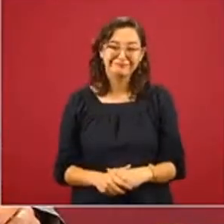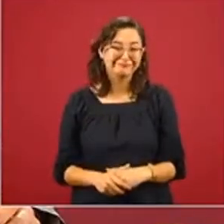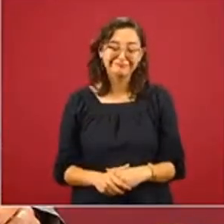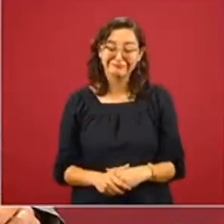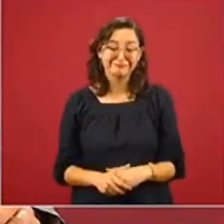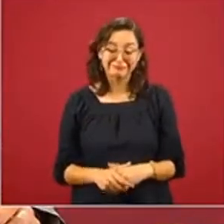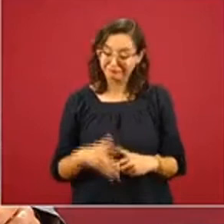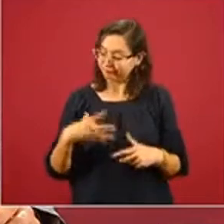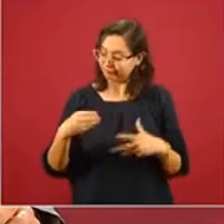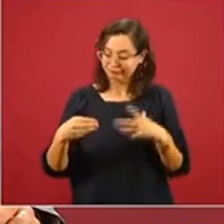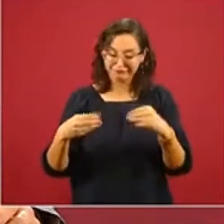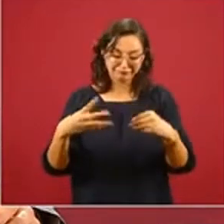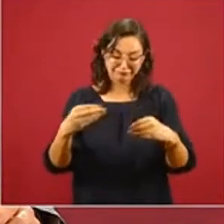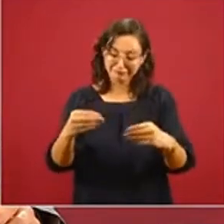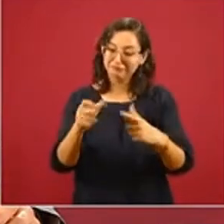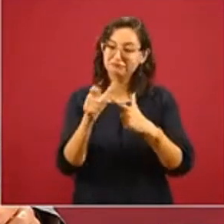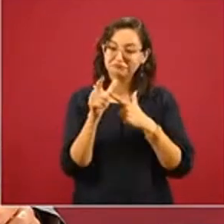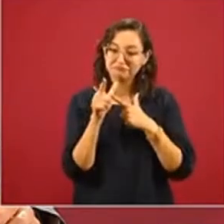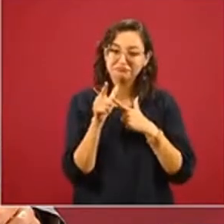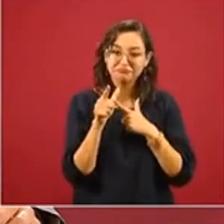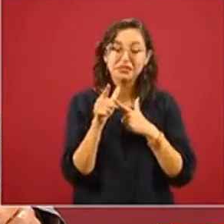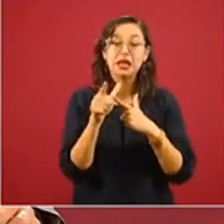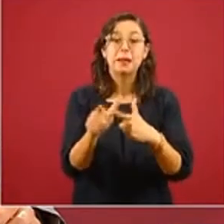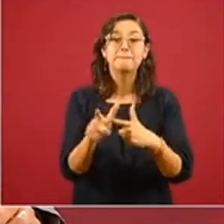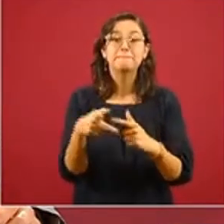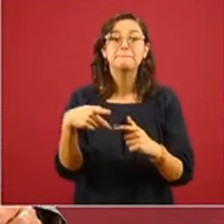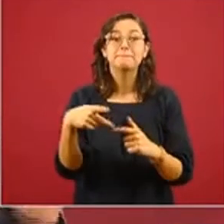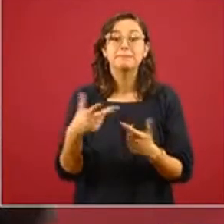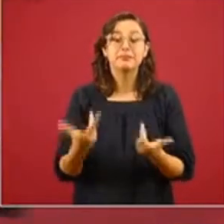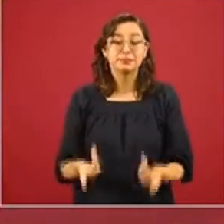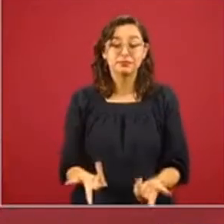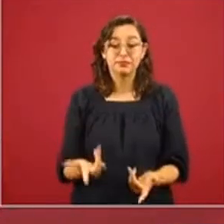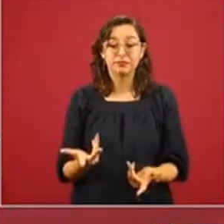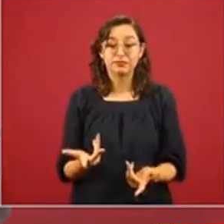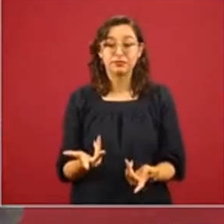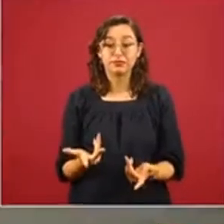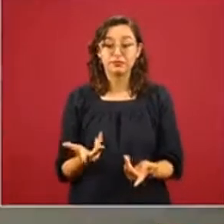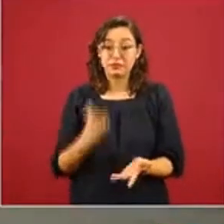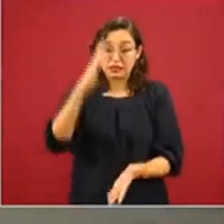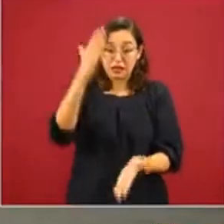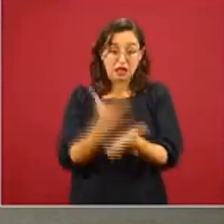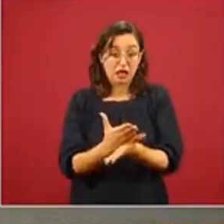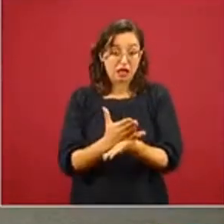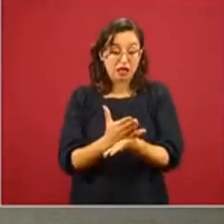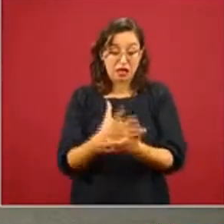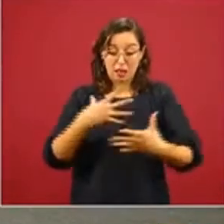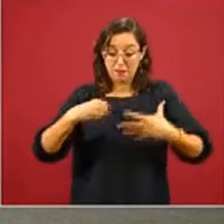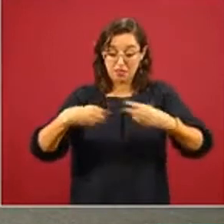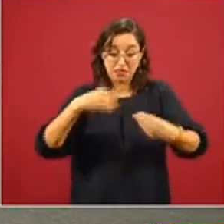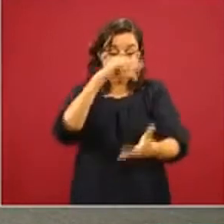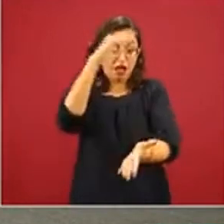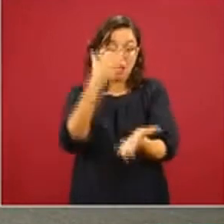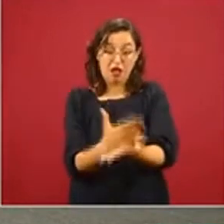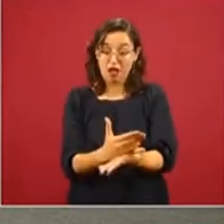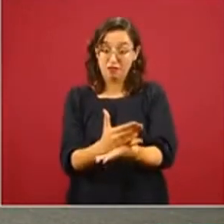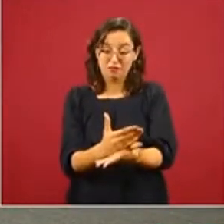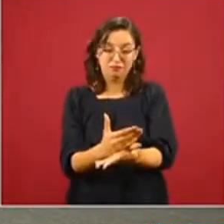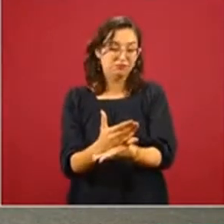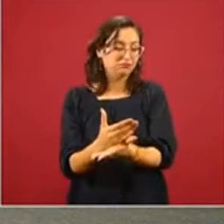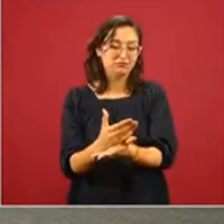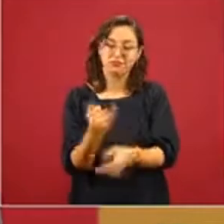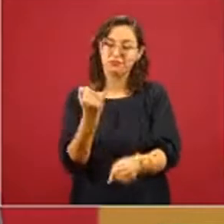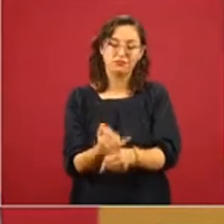no. Es muy poco lo que realmente se puede lograr de suspender una epidemia como